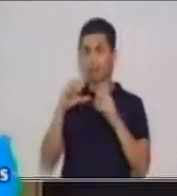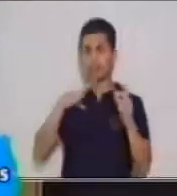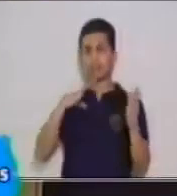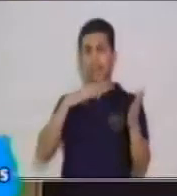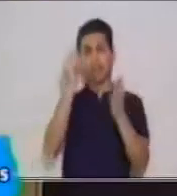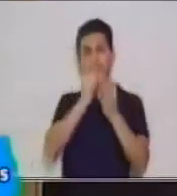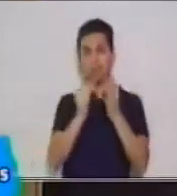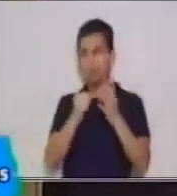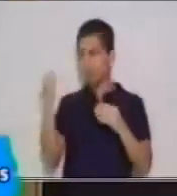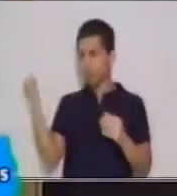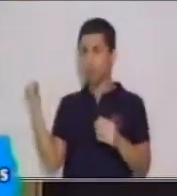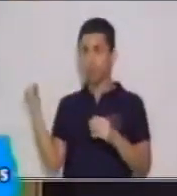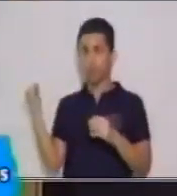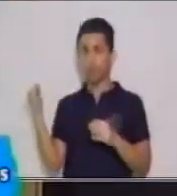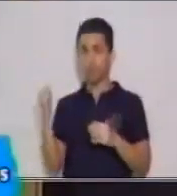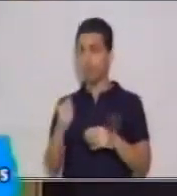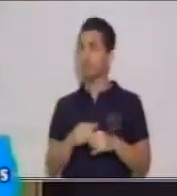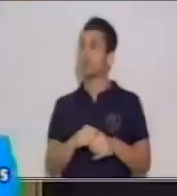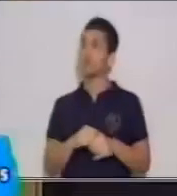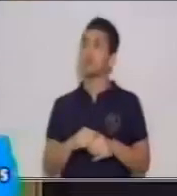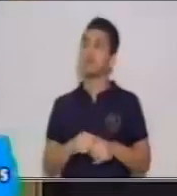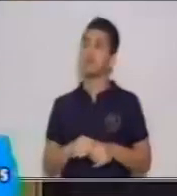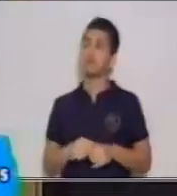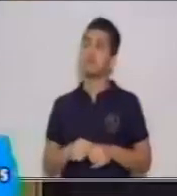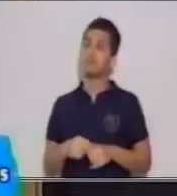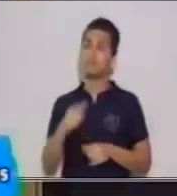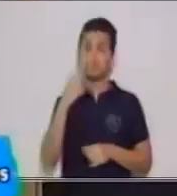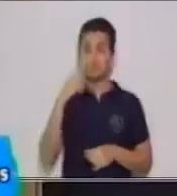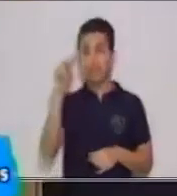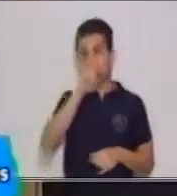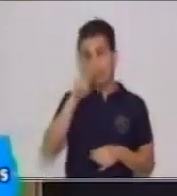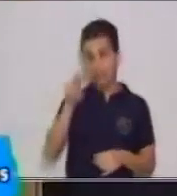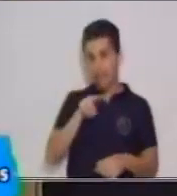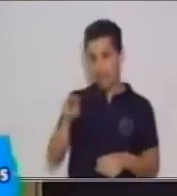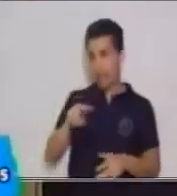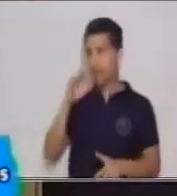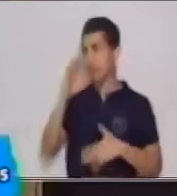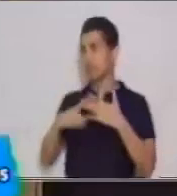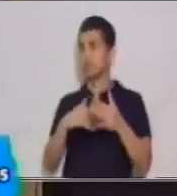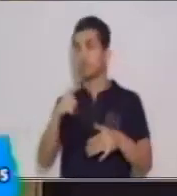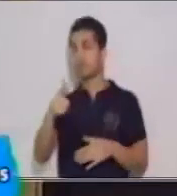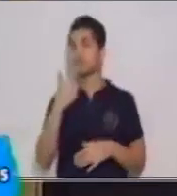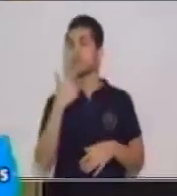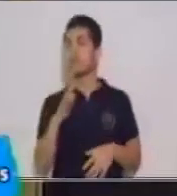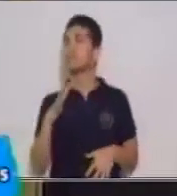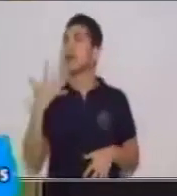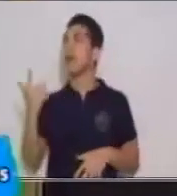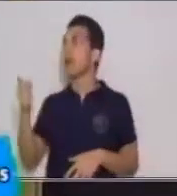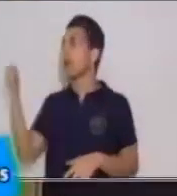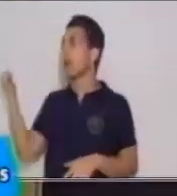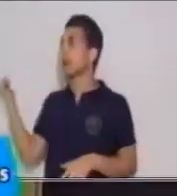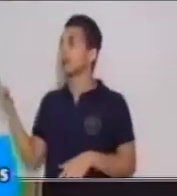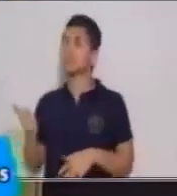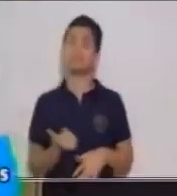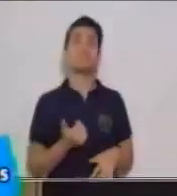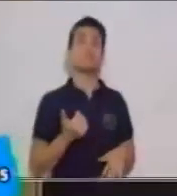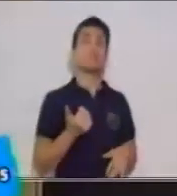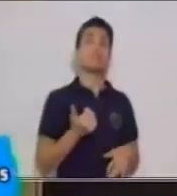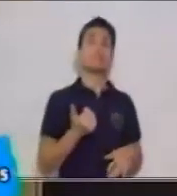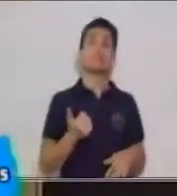decir cuáles, me vas a ayudar a leerlas. Y tú me vas a decir si es cerrada o